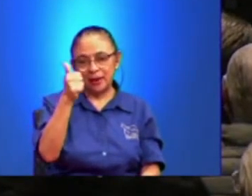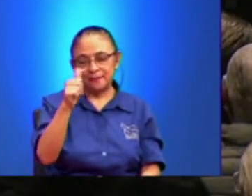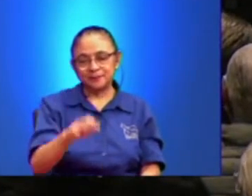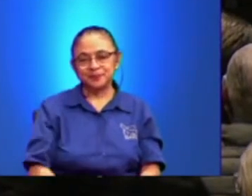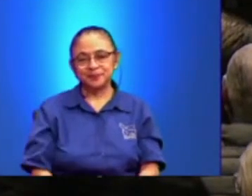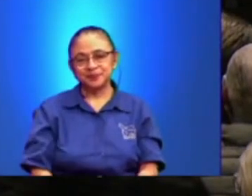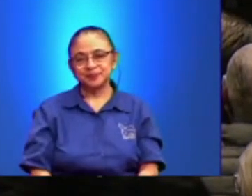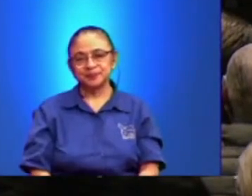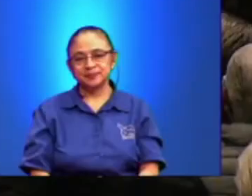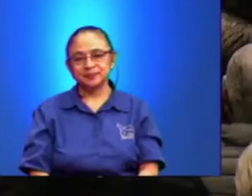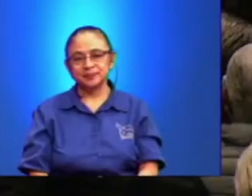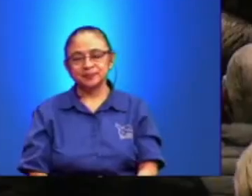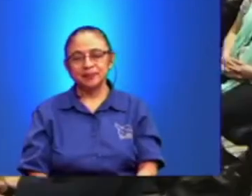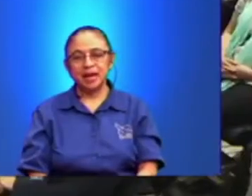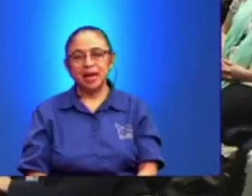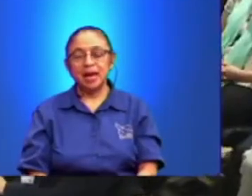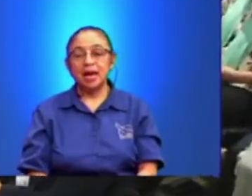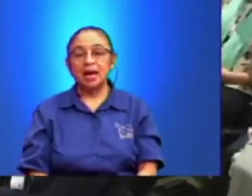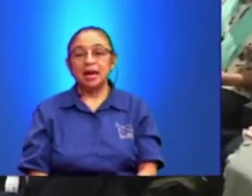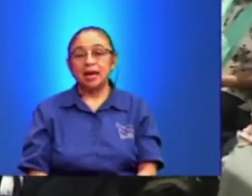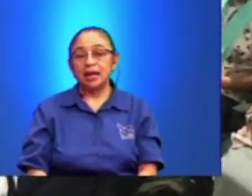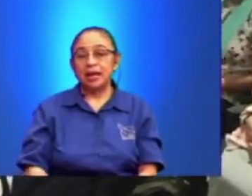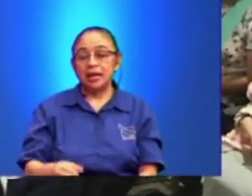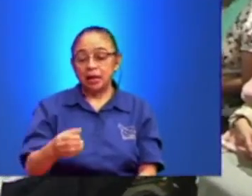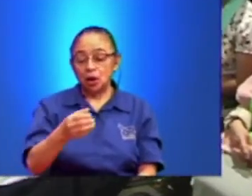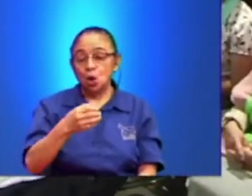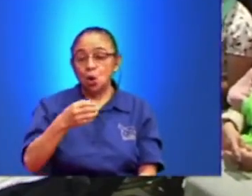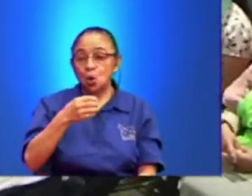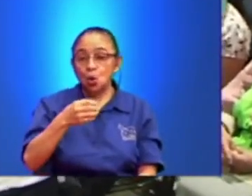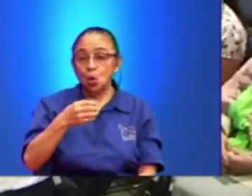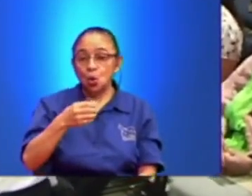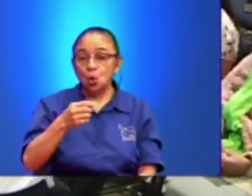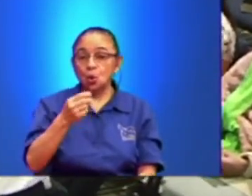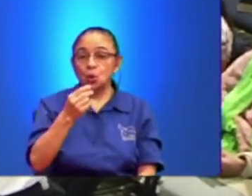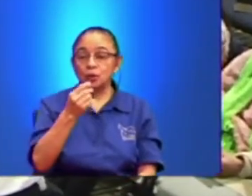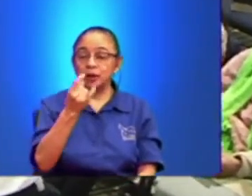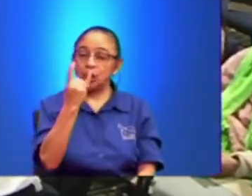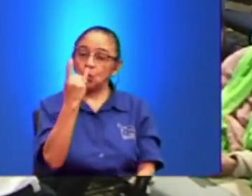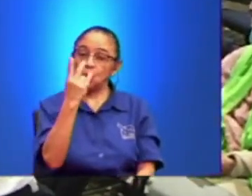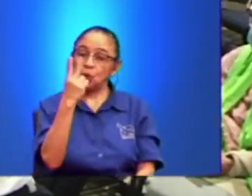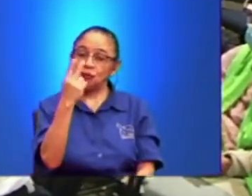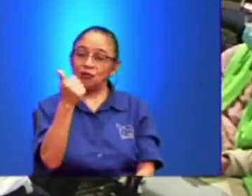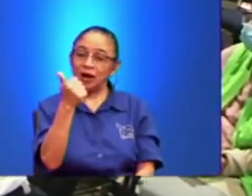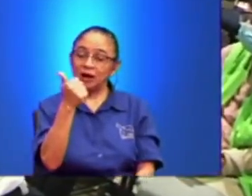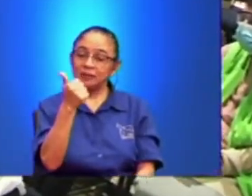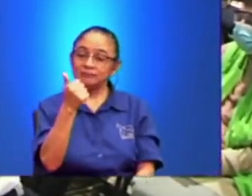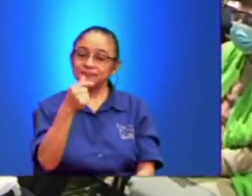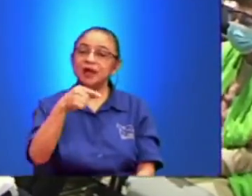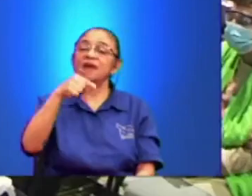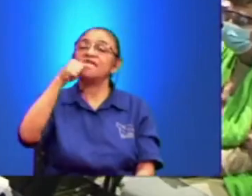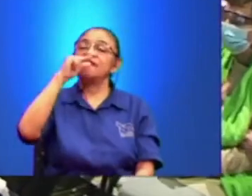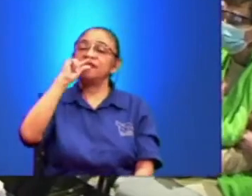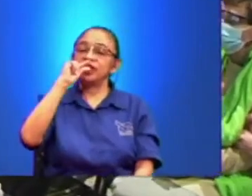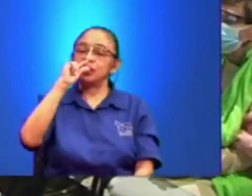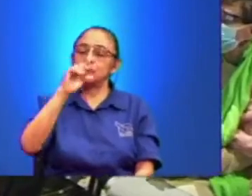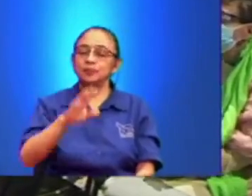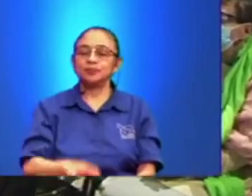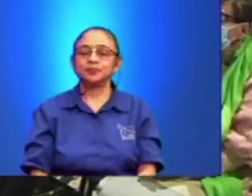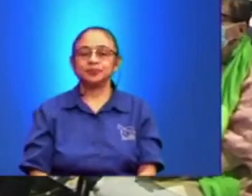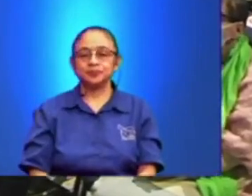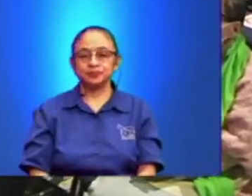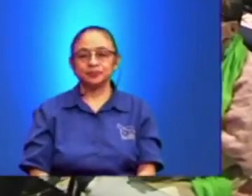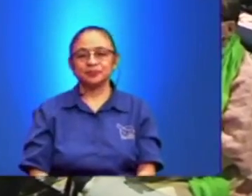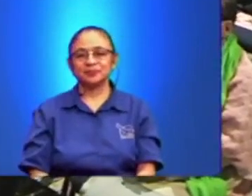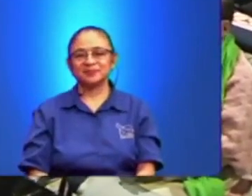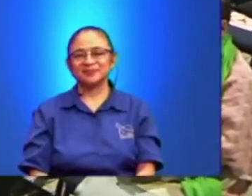levadura el jugo de uva heras vino perdón el juego era